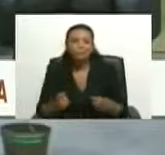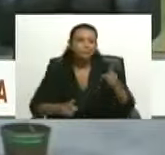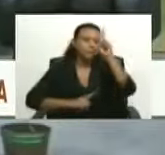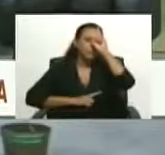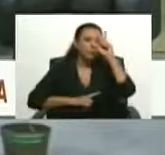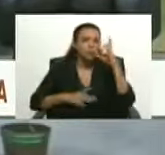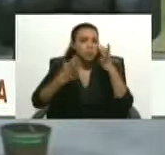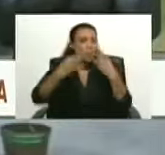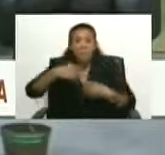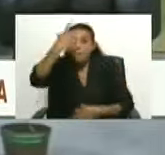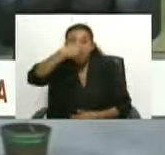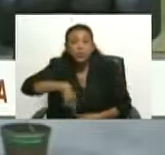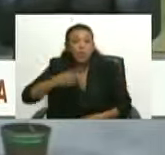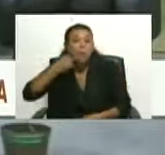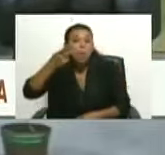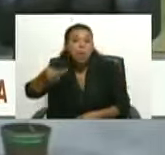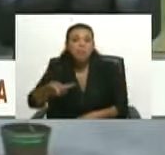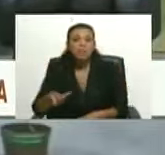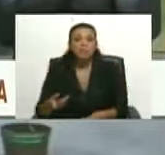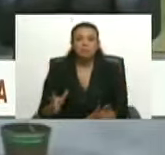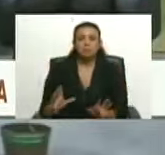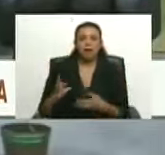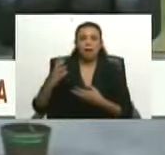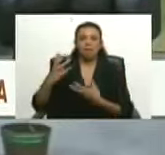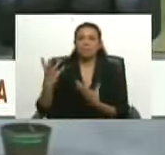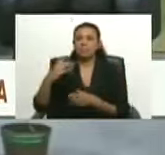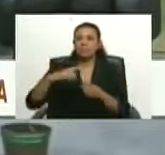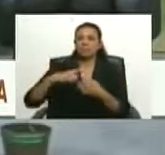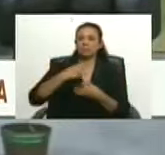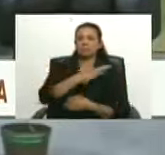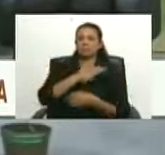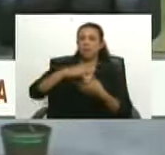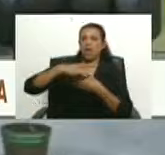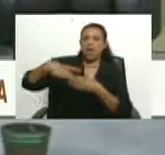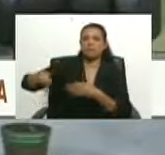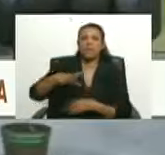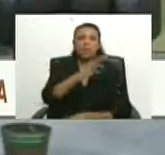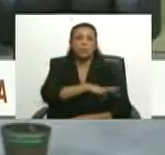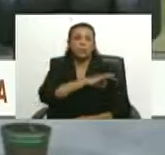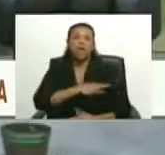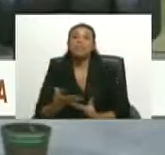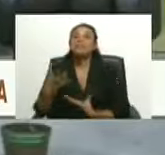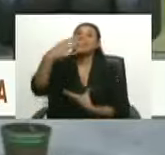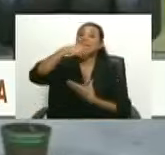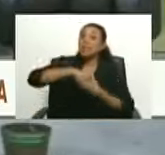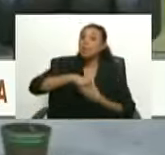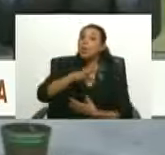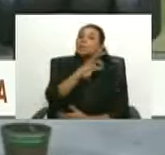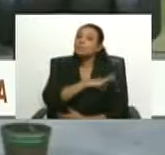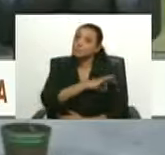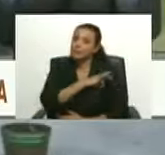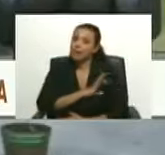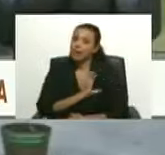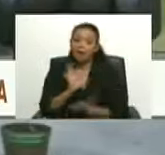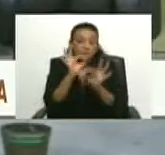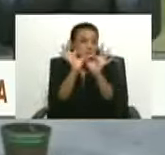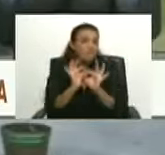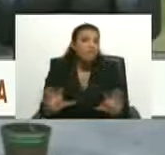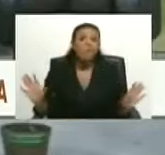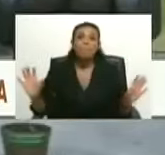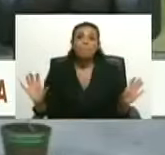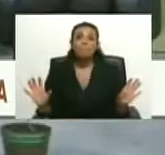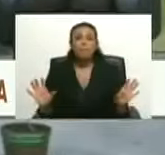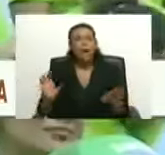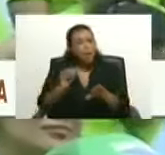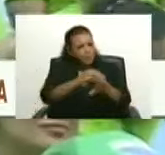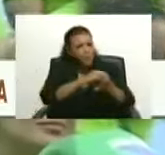normal. La política no puede ser ajena a la sociedad, tiene que ser parte de la sociedad. Ese es parte del problema, y